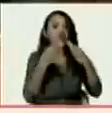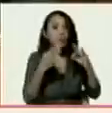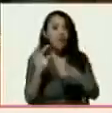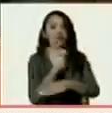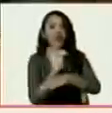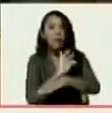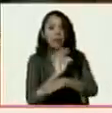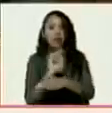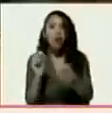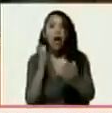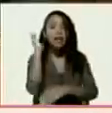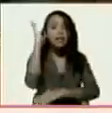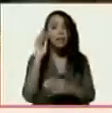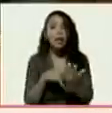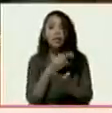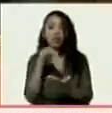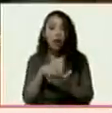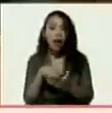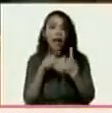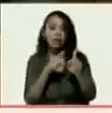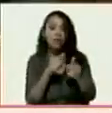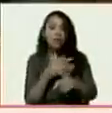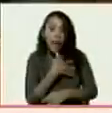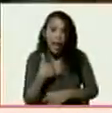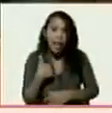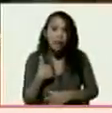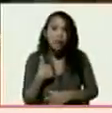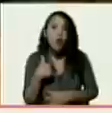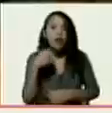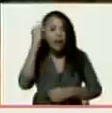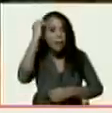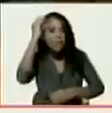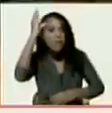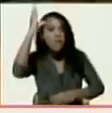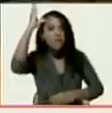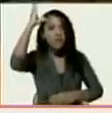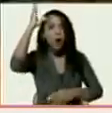Asamblea Nacional, que la Asamblea Nacional sea capaz, ojalá,